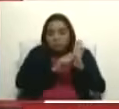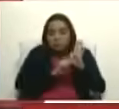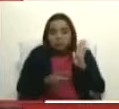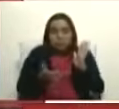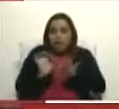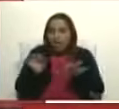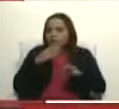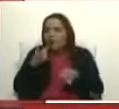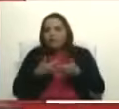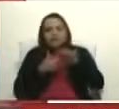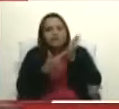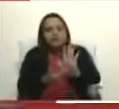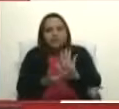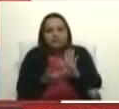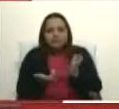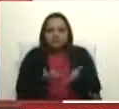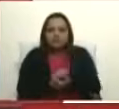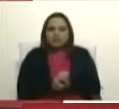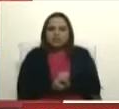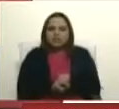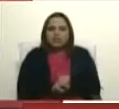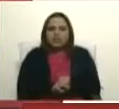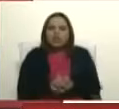estúpido de la política venezolana.